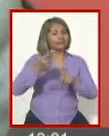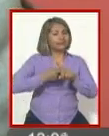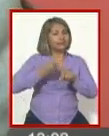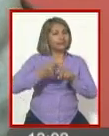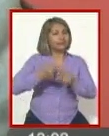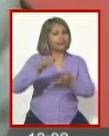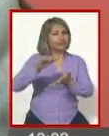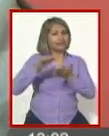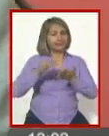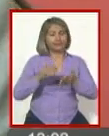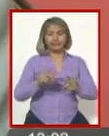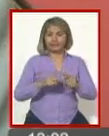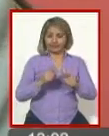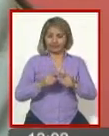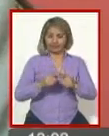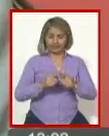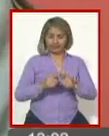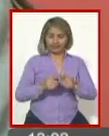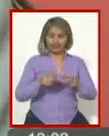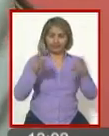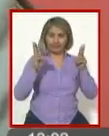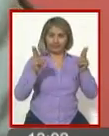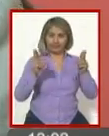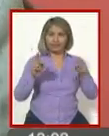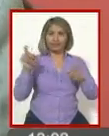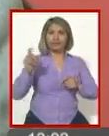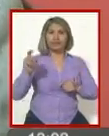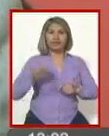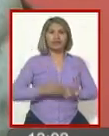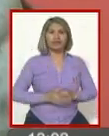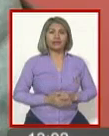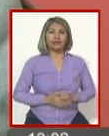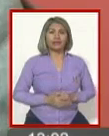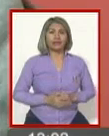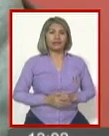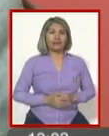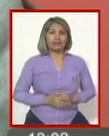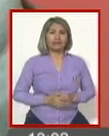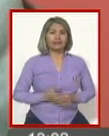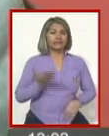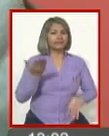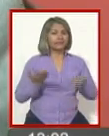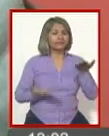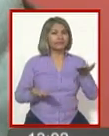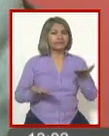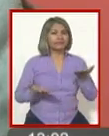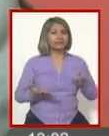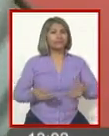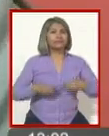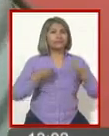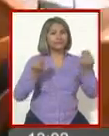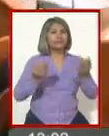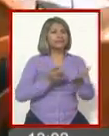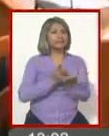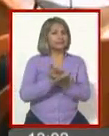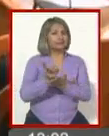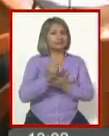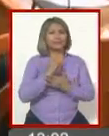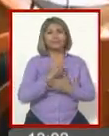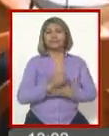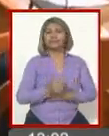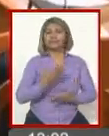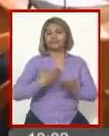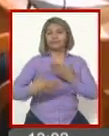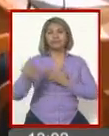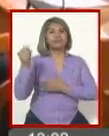esto rápidamente tiene que posibilitar que se dé certidumbre. Recordemos